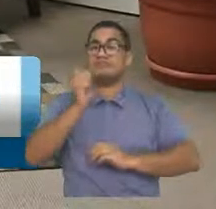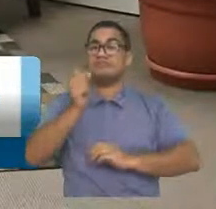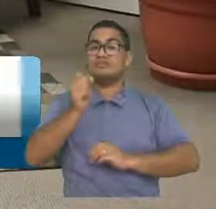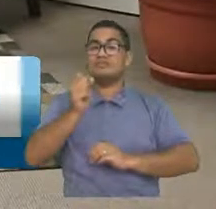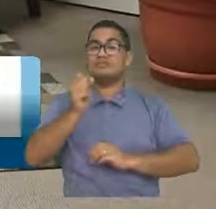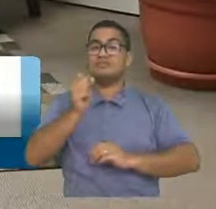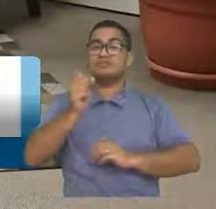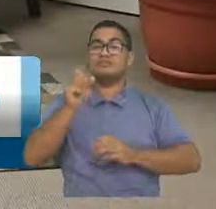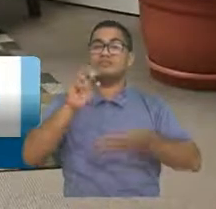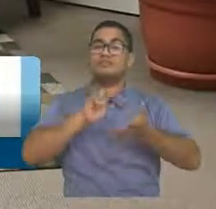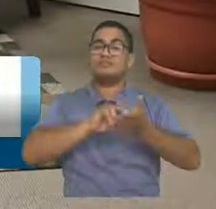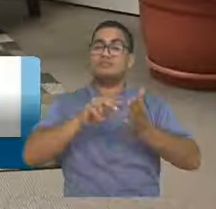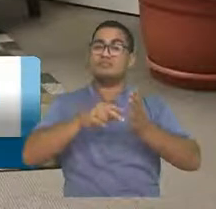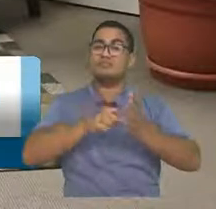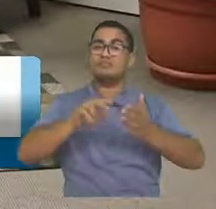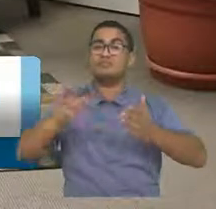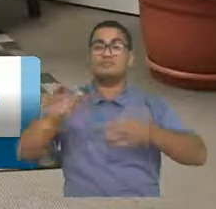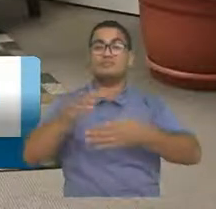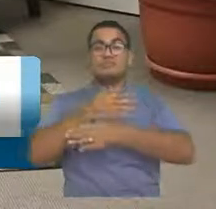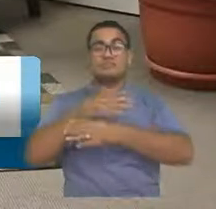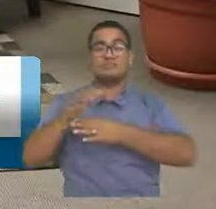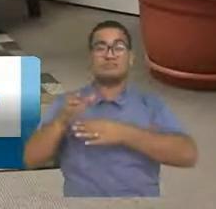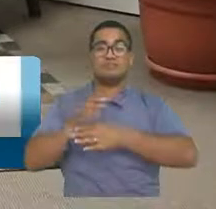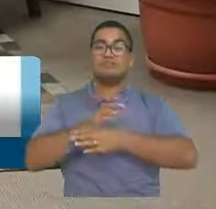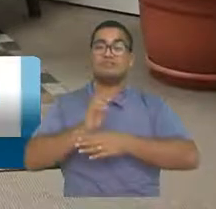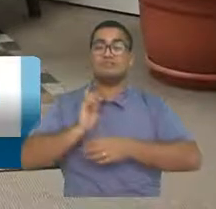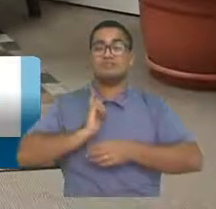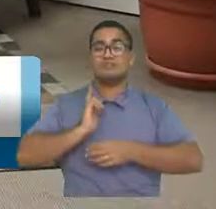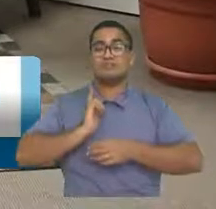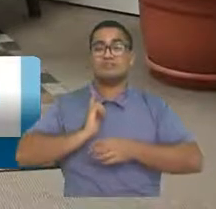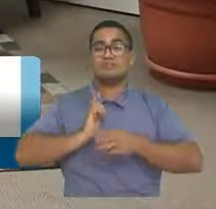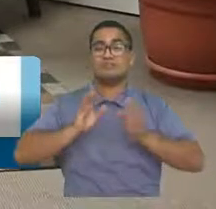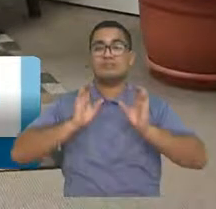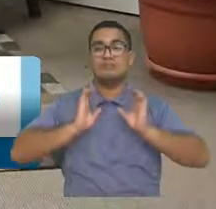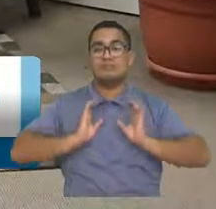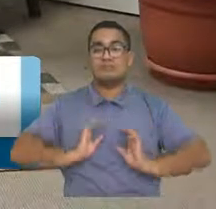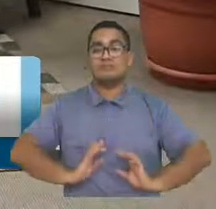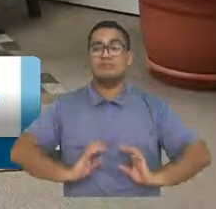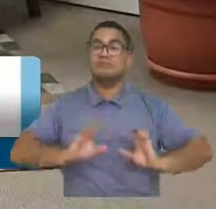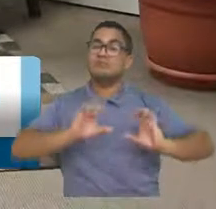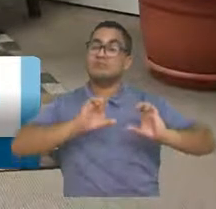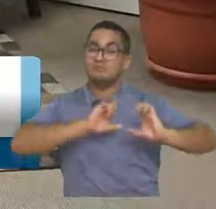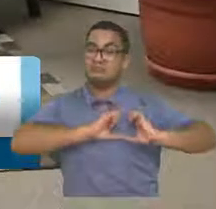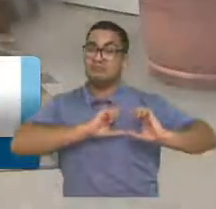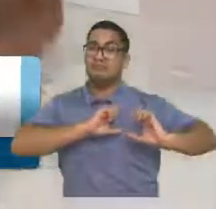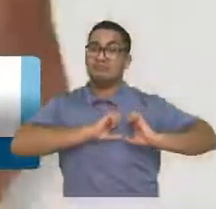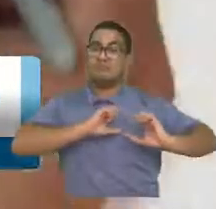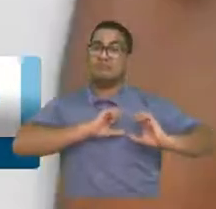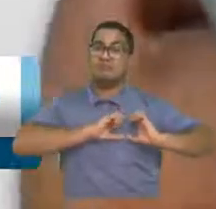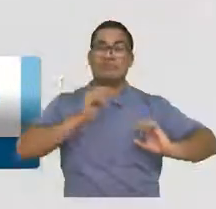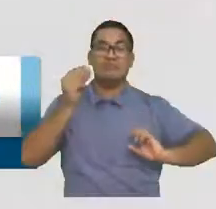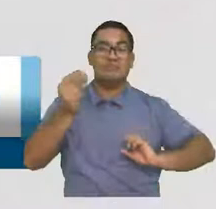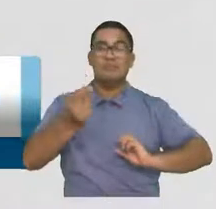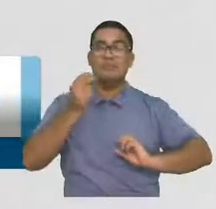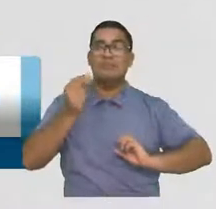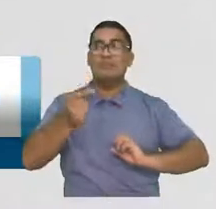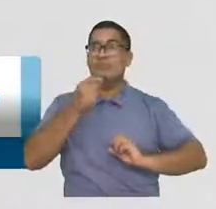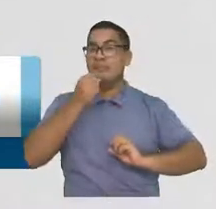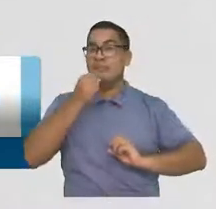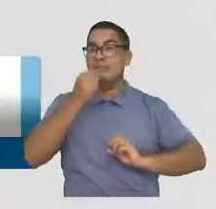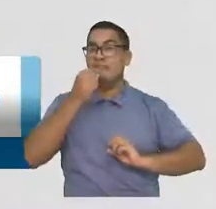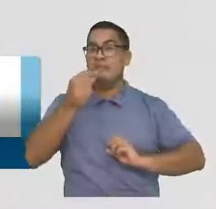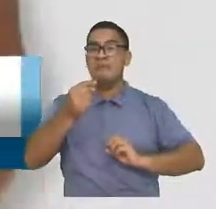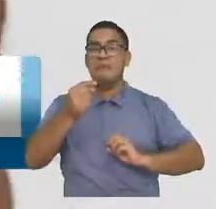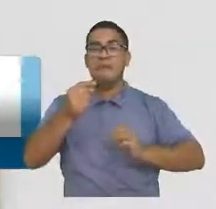antiguos y ancestrales que nosotros heredamos. Entonces, el corazón palpita más rápido. Los